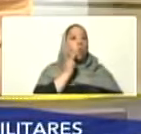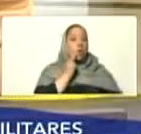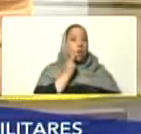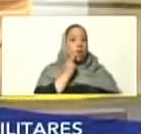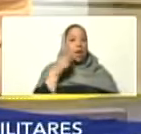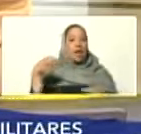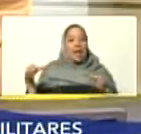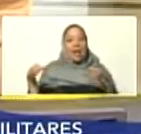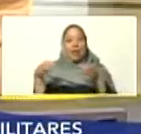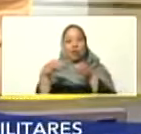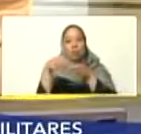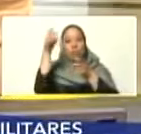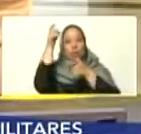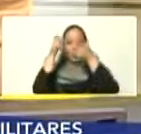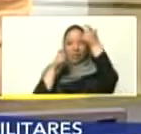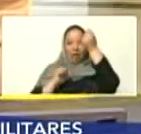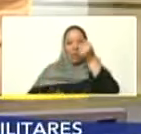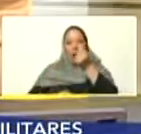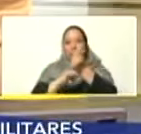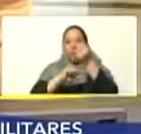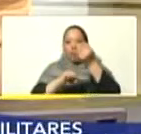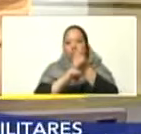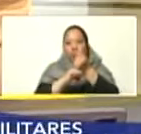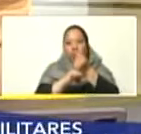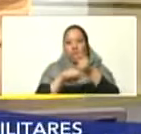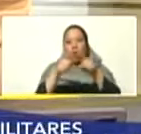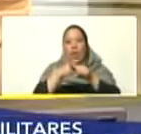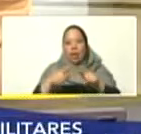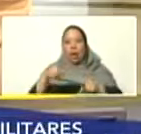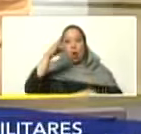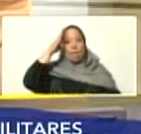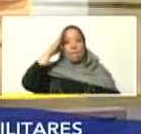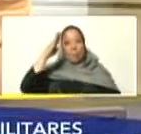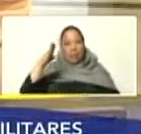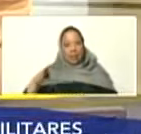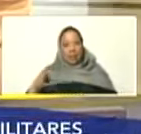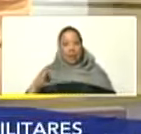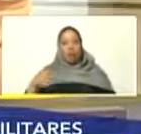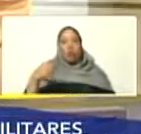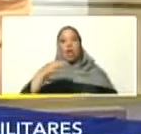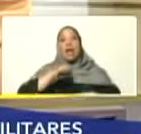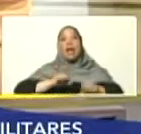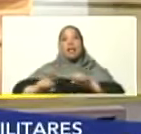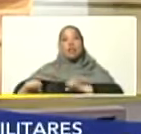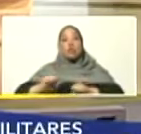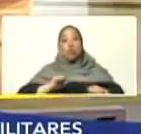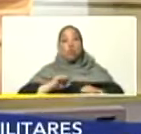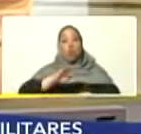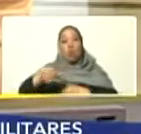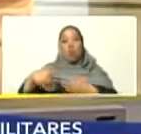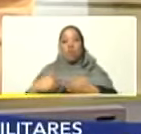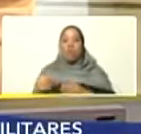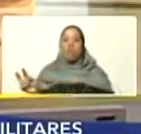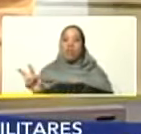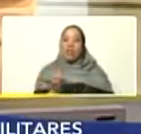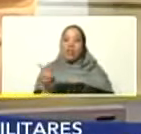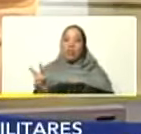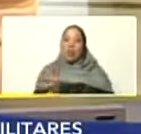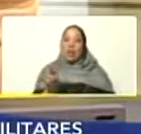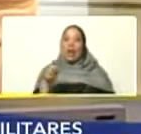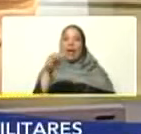consejos comunales, la SODI, la milicia, Somos Venezuela y Barrio Nuevo, Barrio Tricolor. En